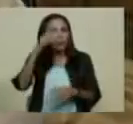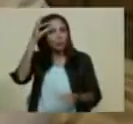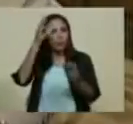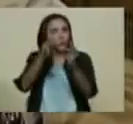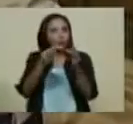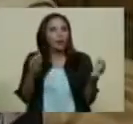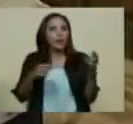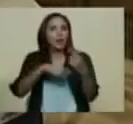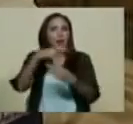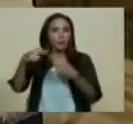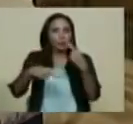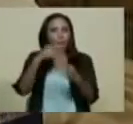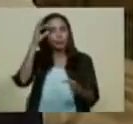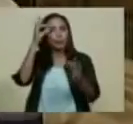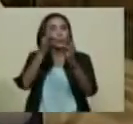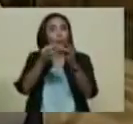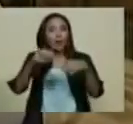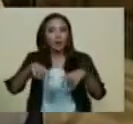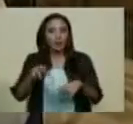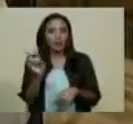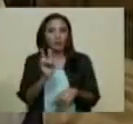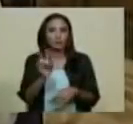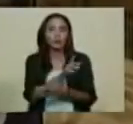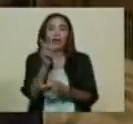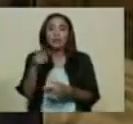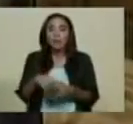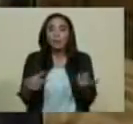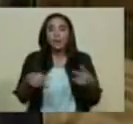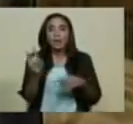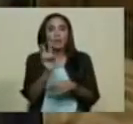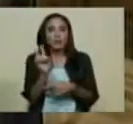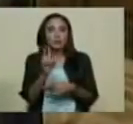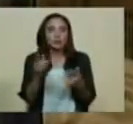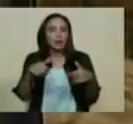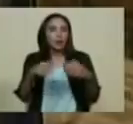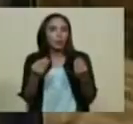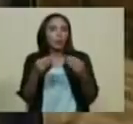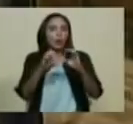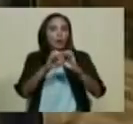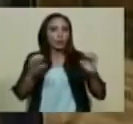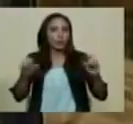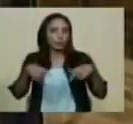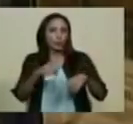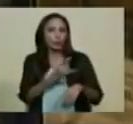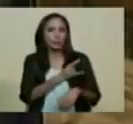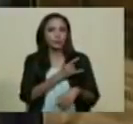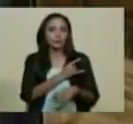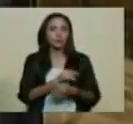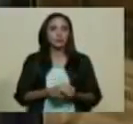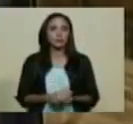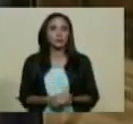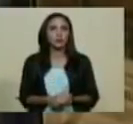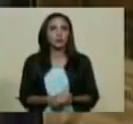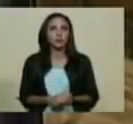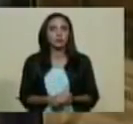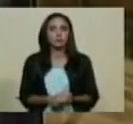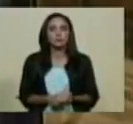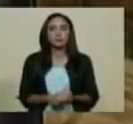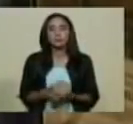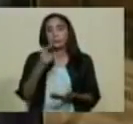cree en la revolución y además en la calidad de la educación universitaria. Por otro lado, lo que representa esto para el